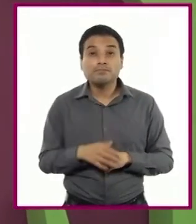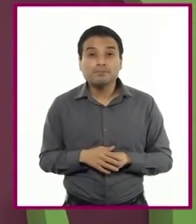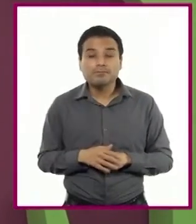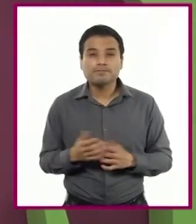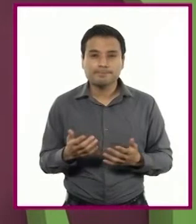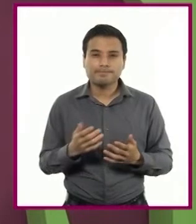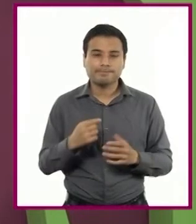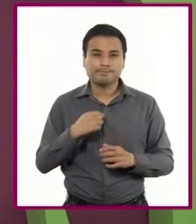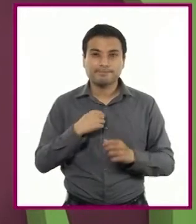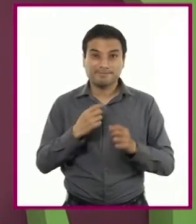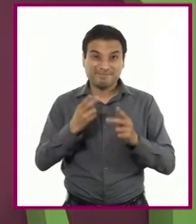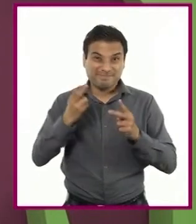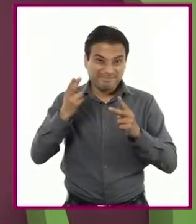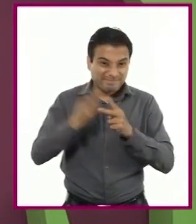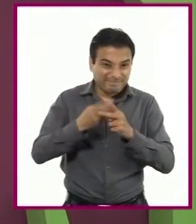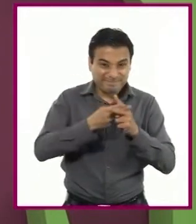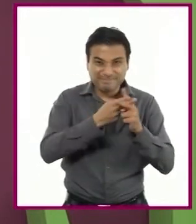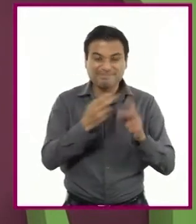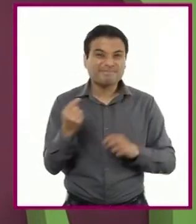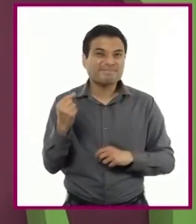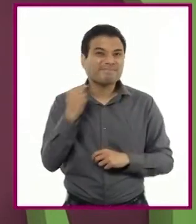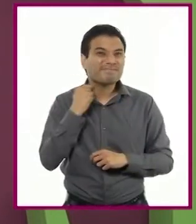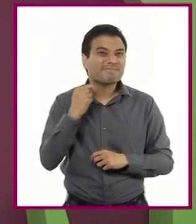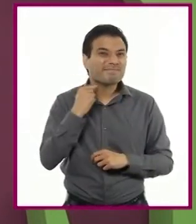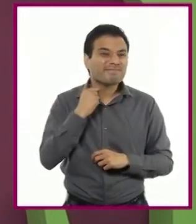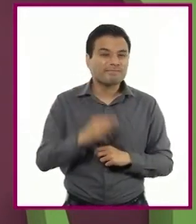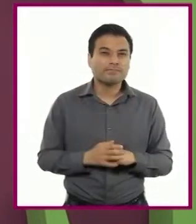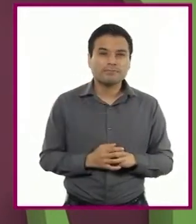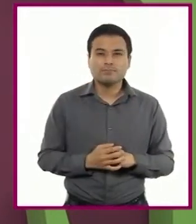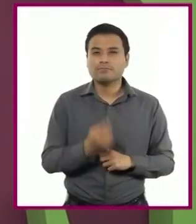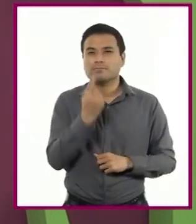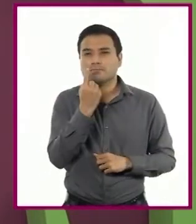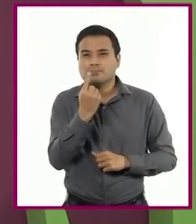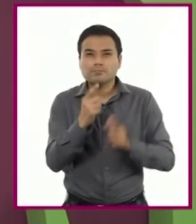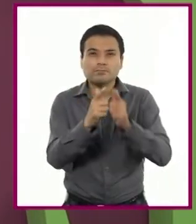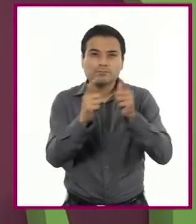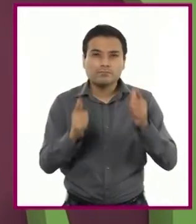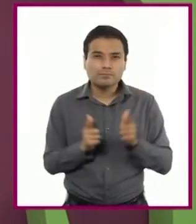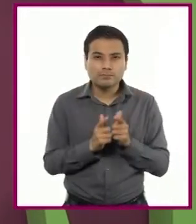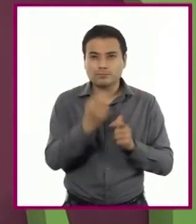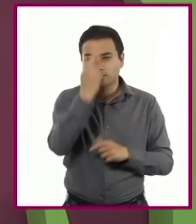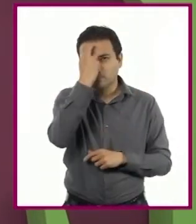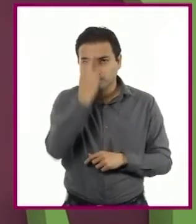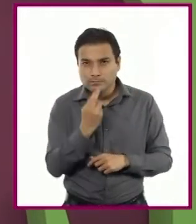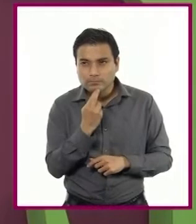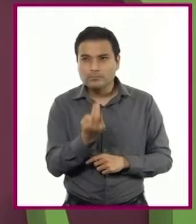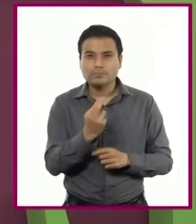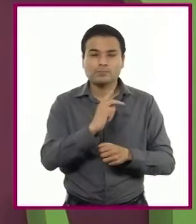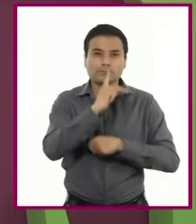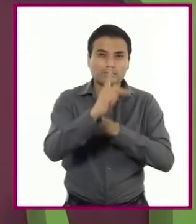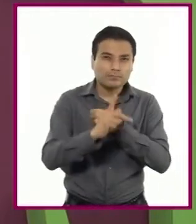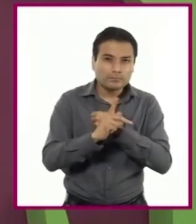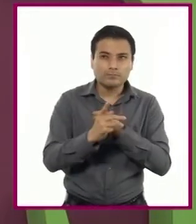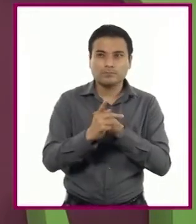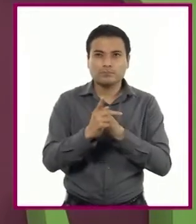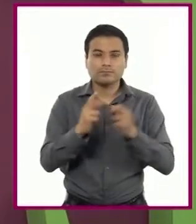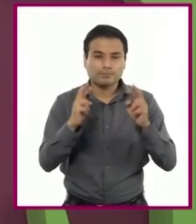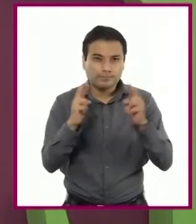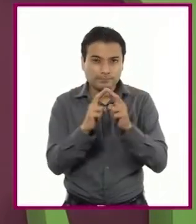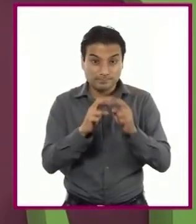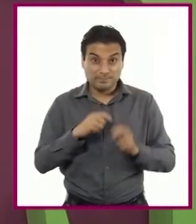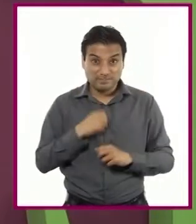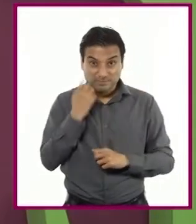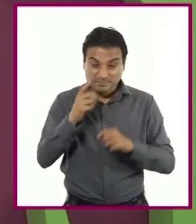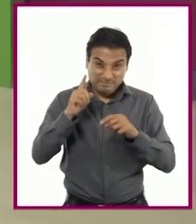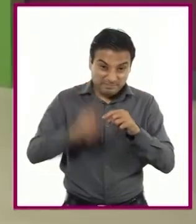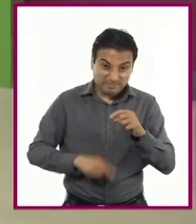con la intención de destruir total o parcialmente a un grupo nacional, étnico, racial o religioso.